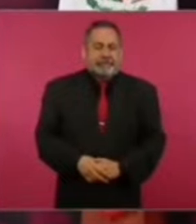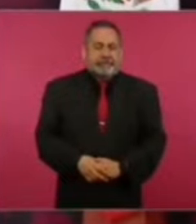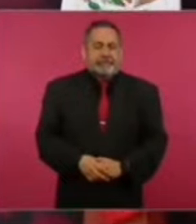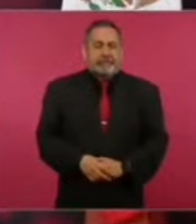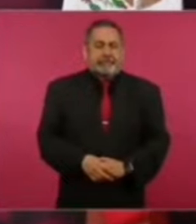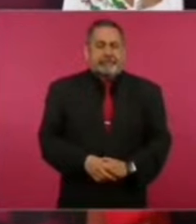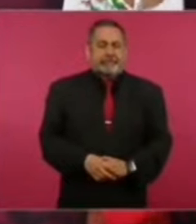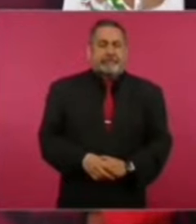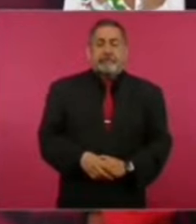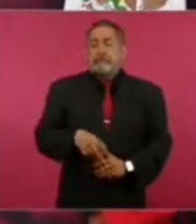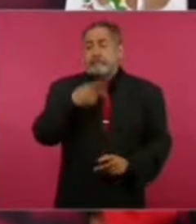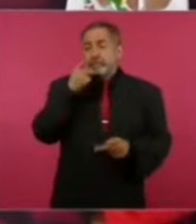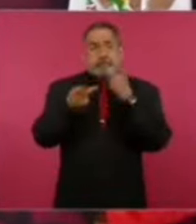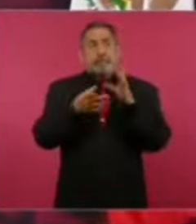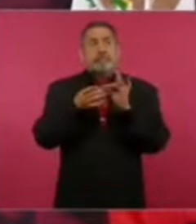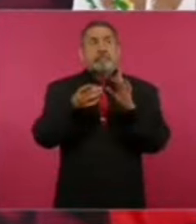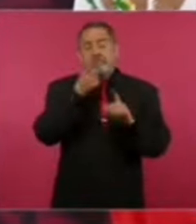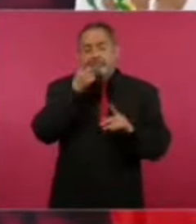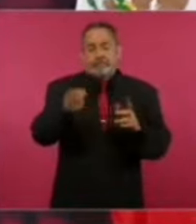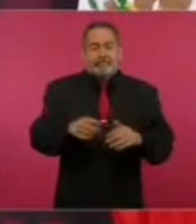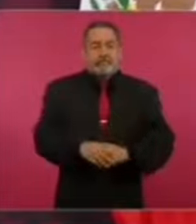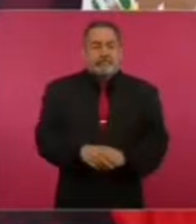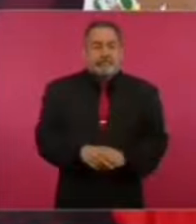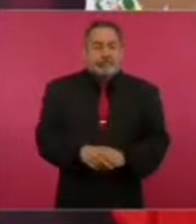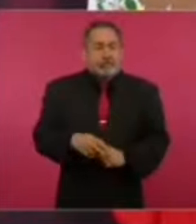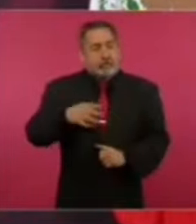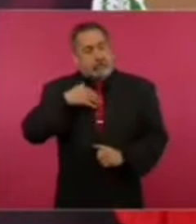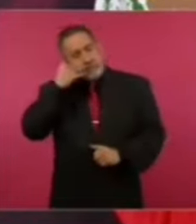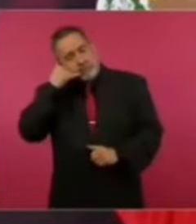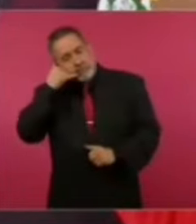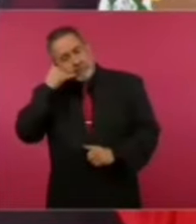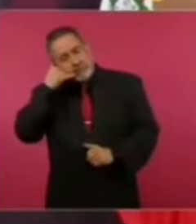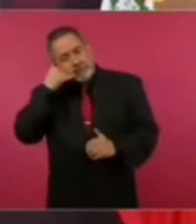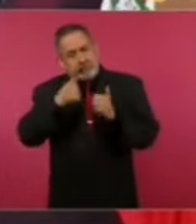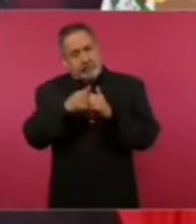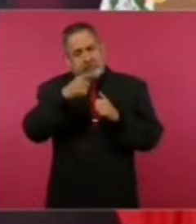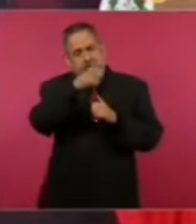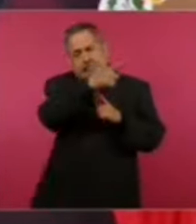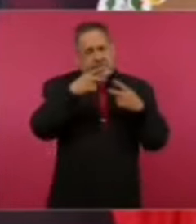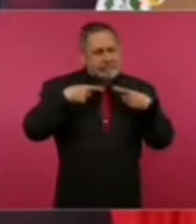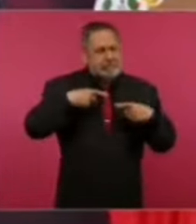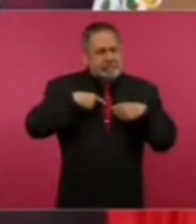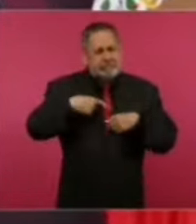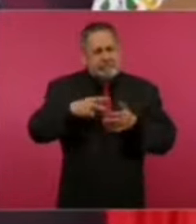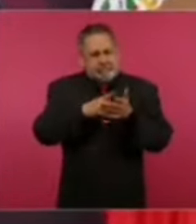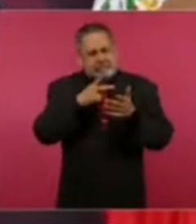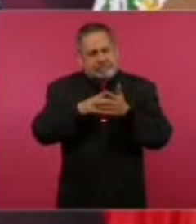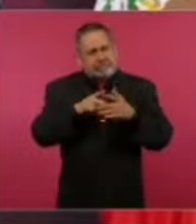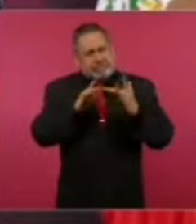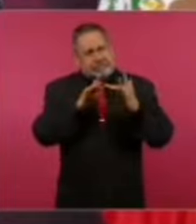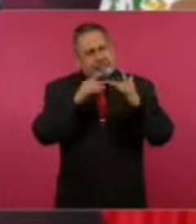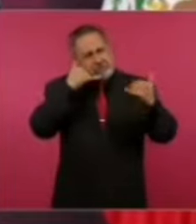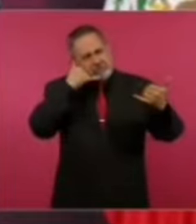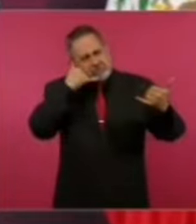O dicen que hablé por teléfono con no sé quién durante tanto tiempo,